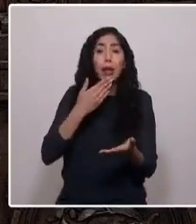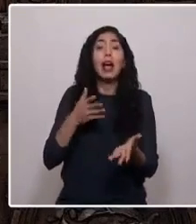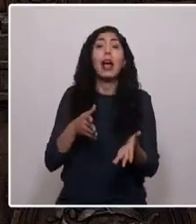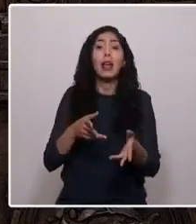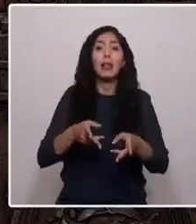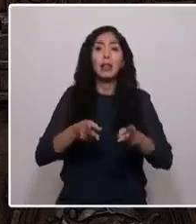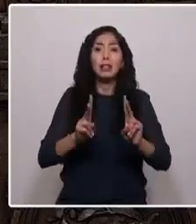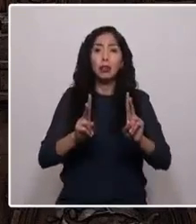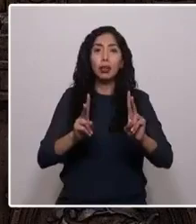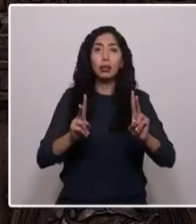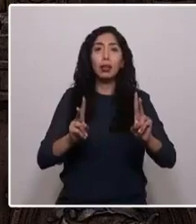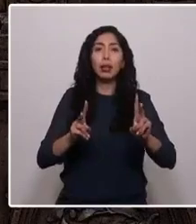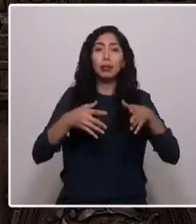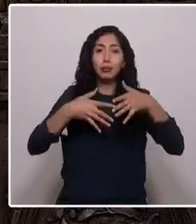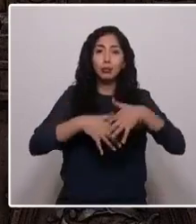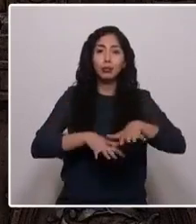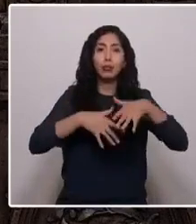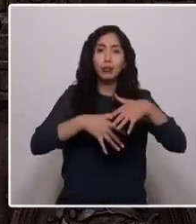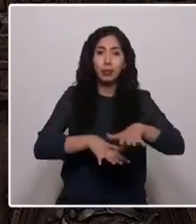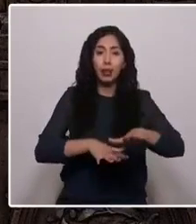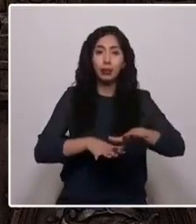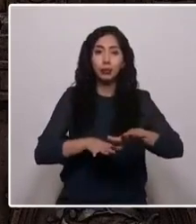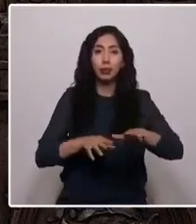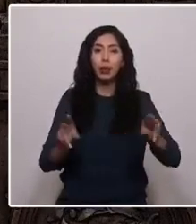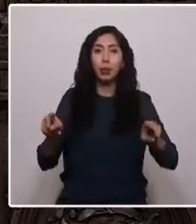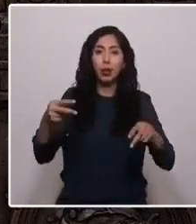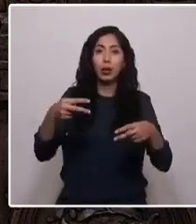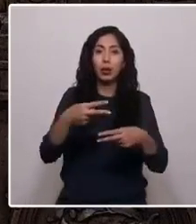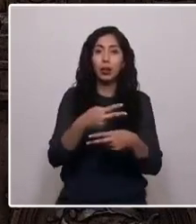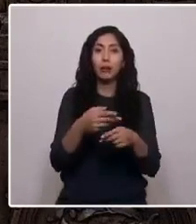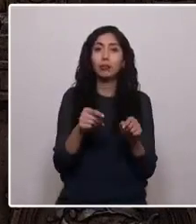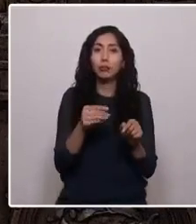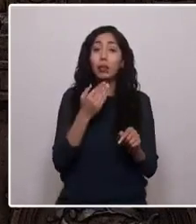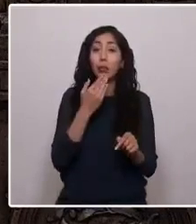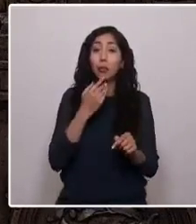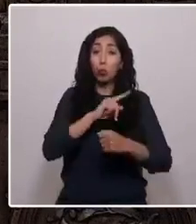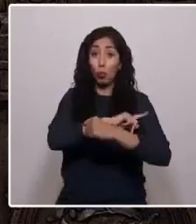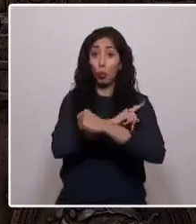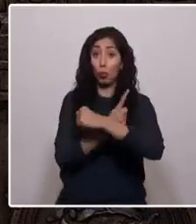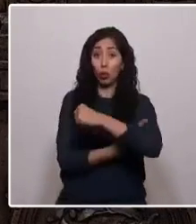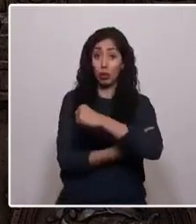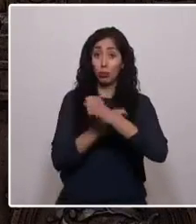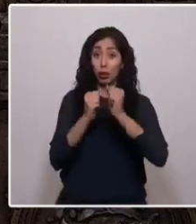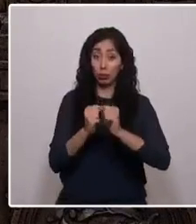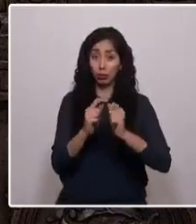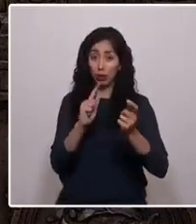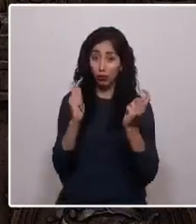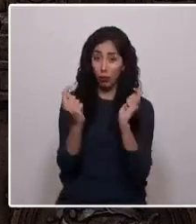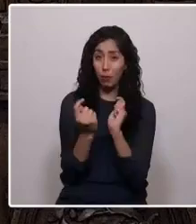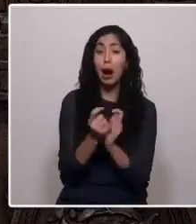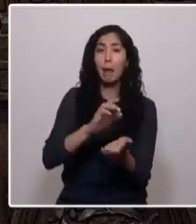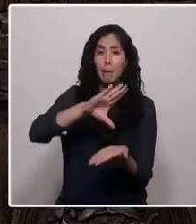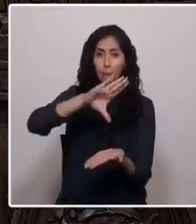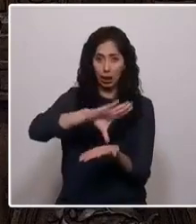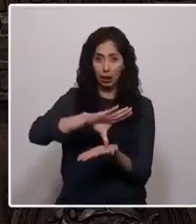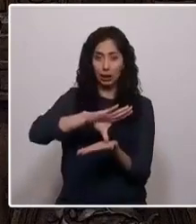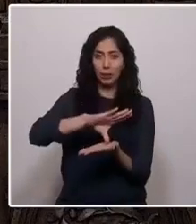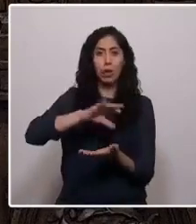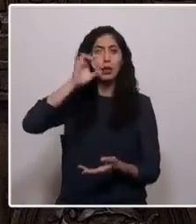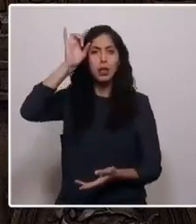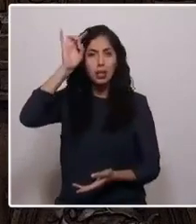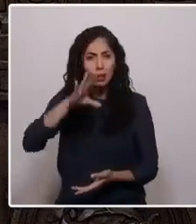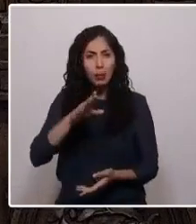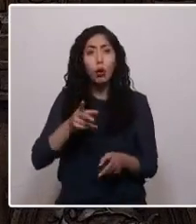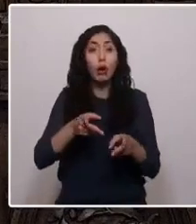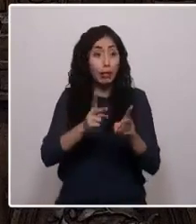trabajadores y trabajadores organizadas y organizados y con poder podremos transformar nuestro país y también sabemos que los derechos